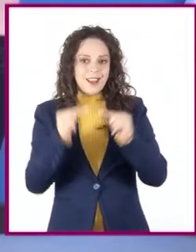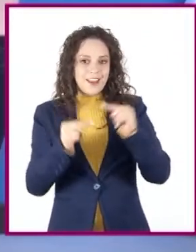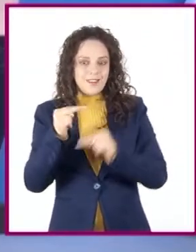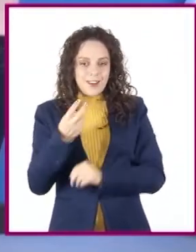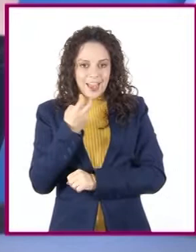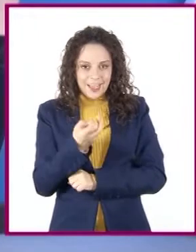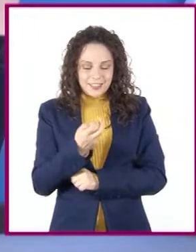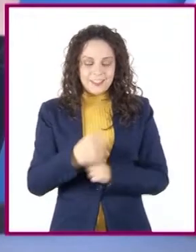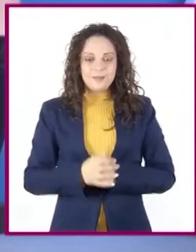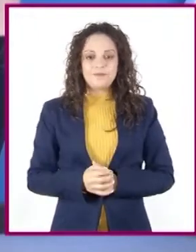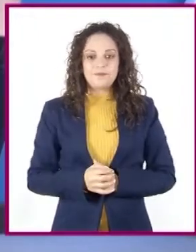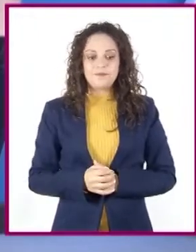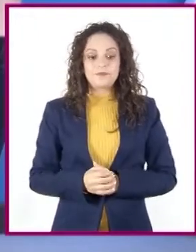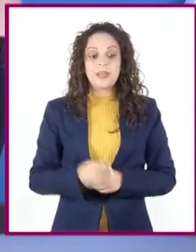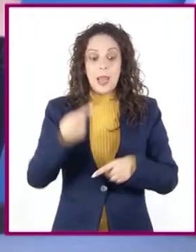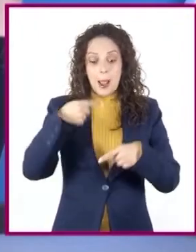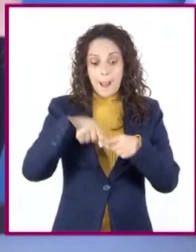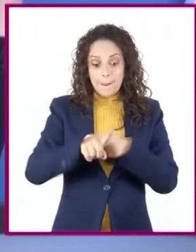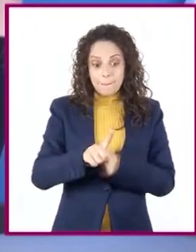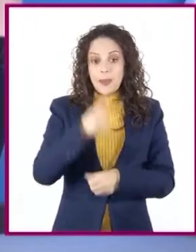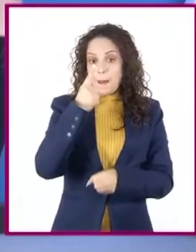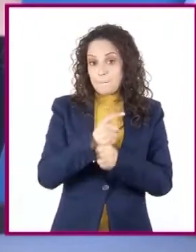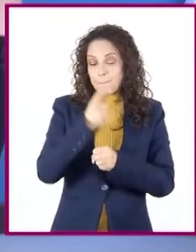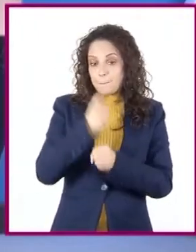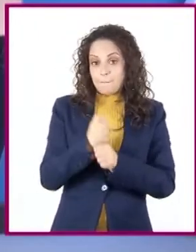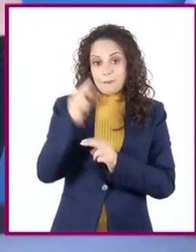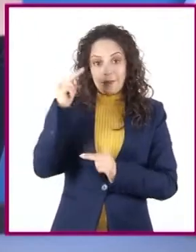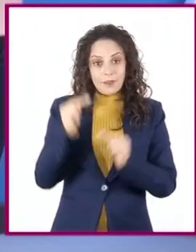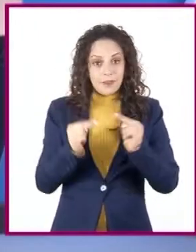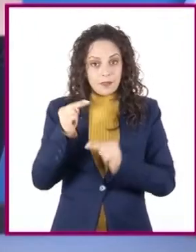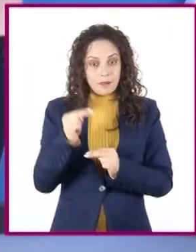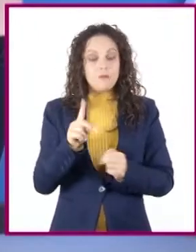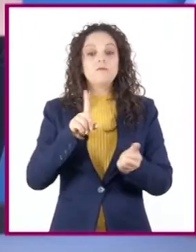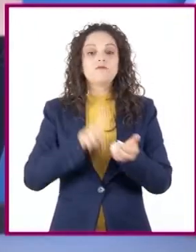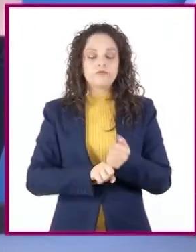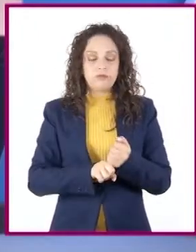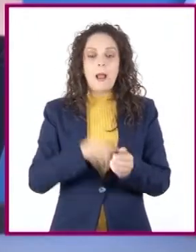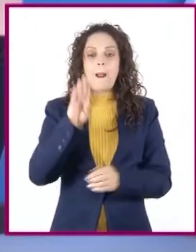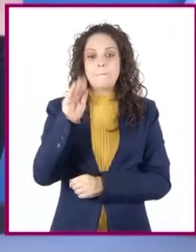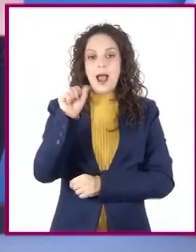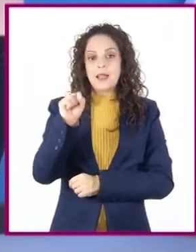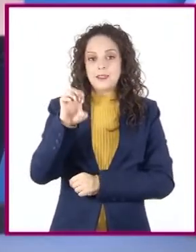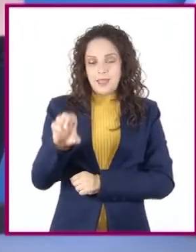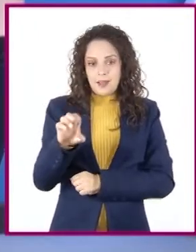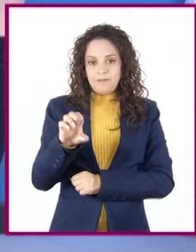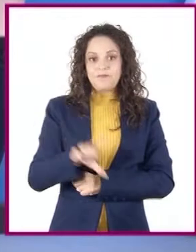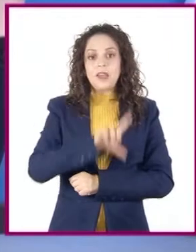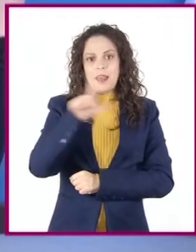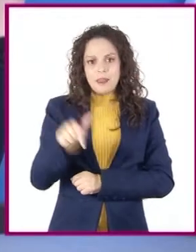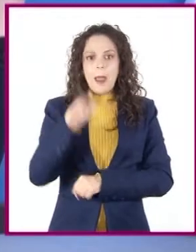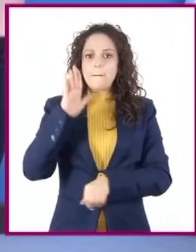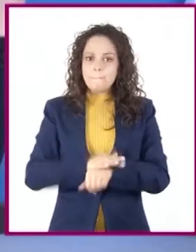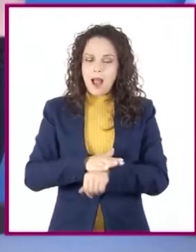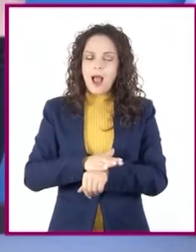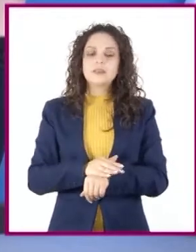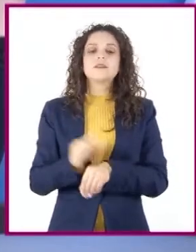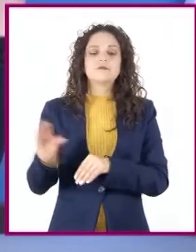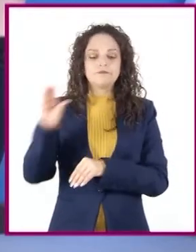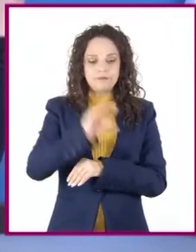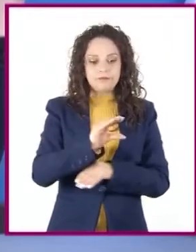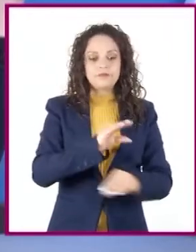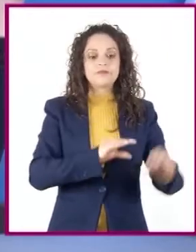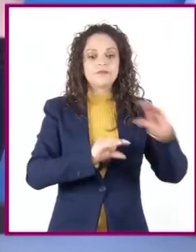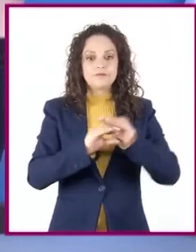geométrico. Se comenzó con el primer nivel, que representa la base del prisma, y se fueron agregando niveles que representan